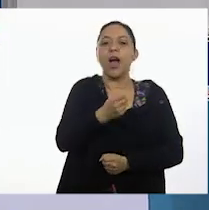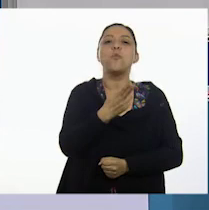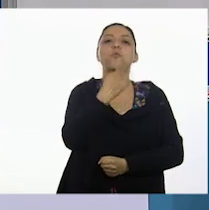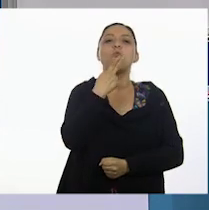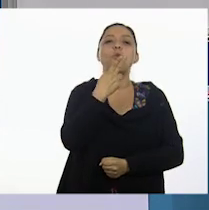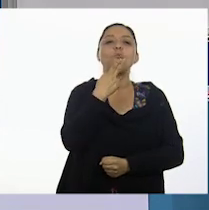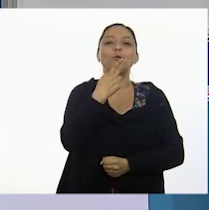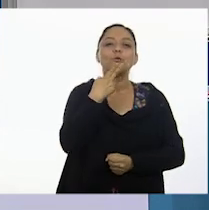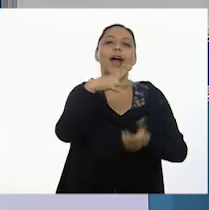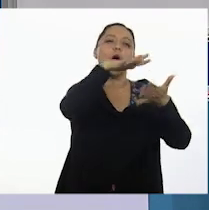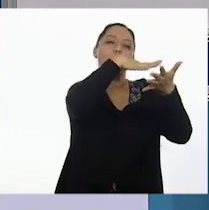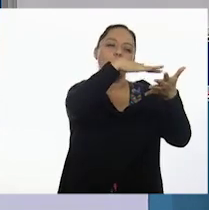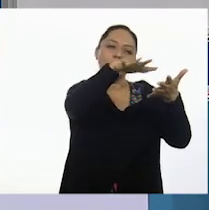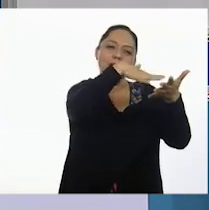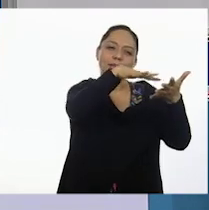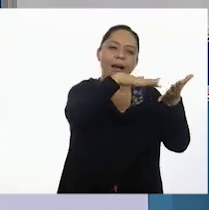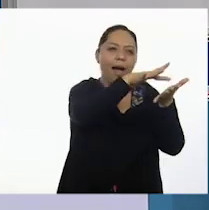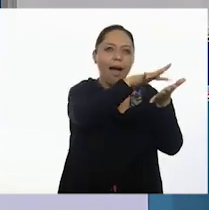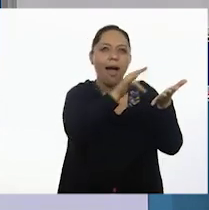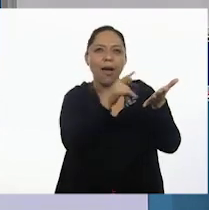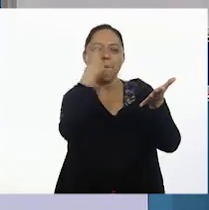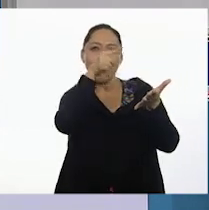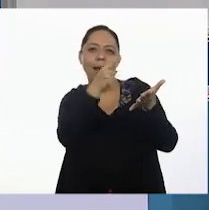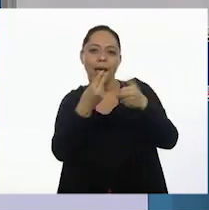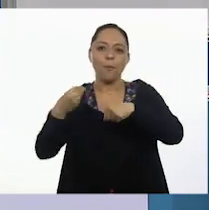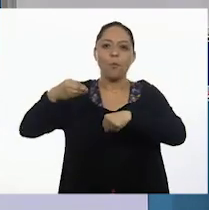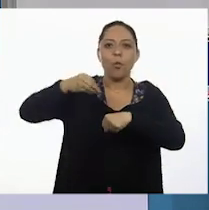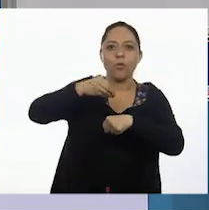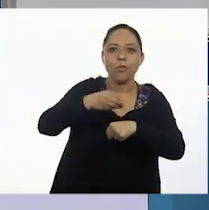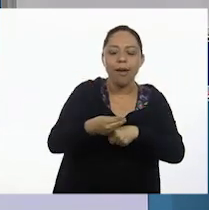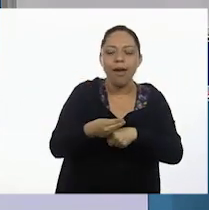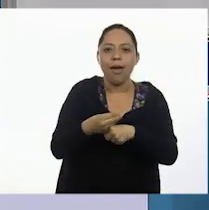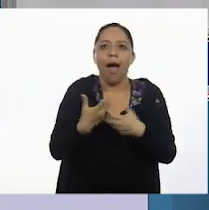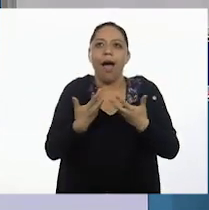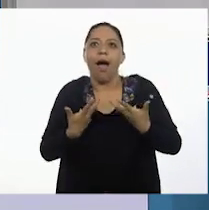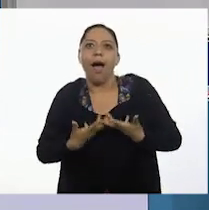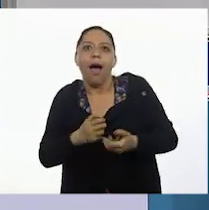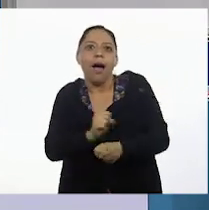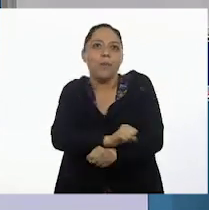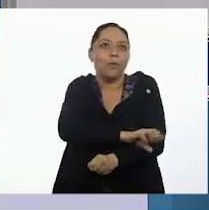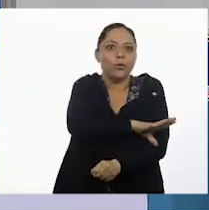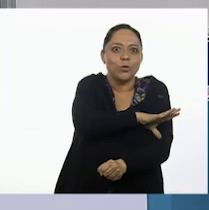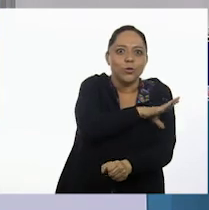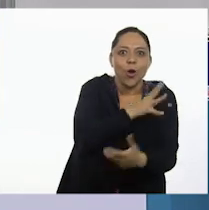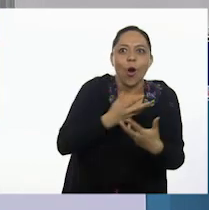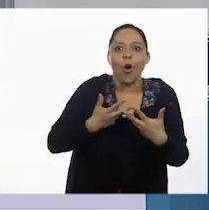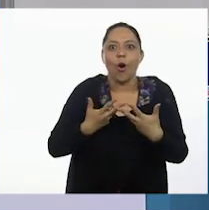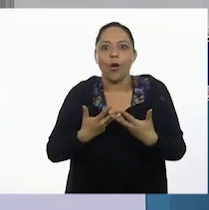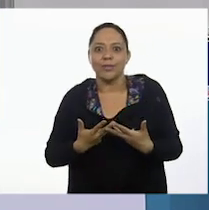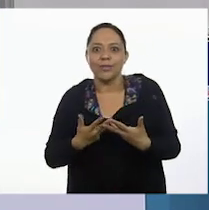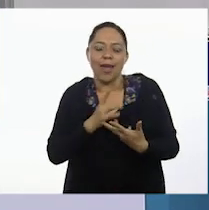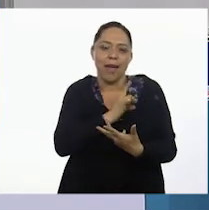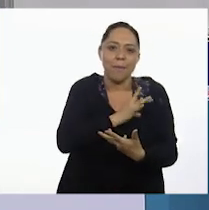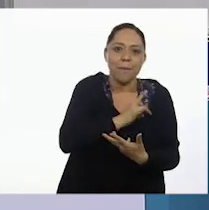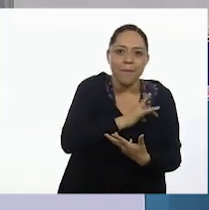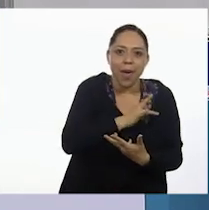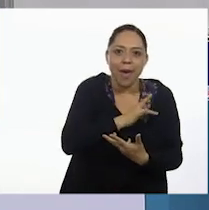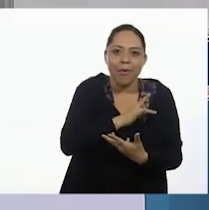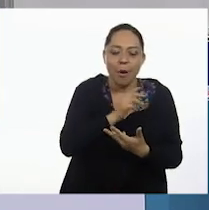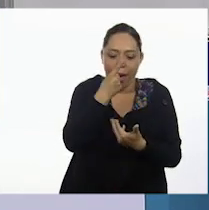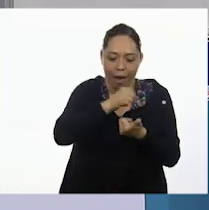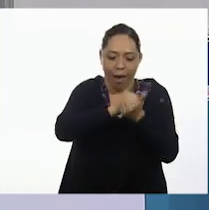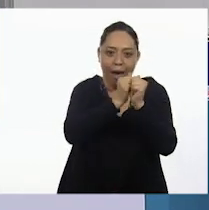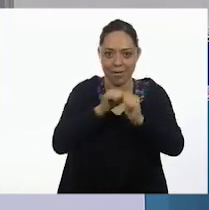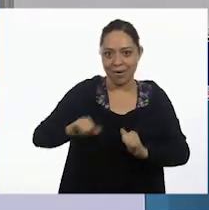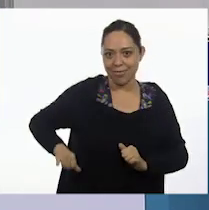para otorgarle al relato el suspenso, la emoción y algún sentimiento y hacerlo mucho más interesante.